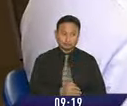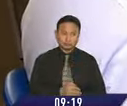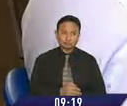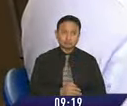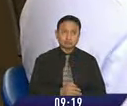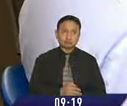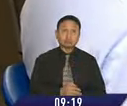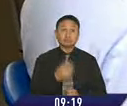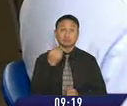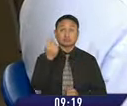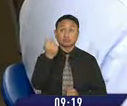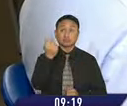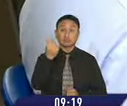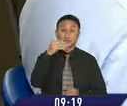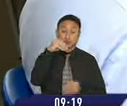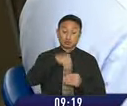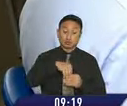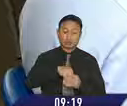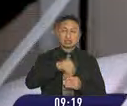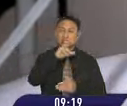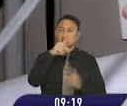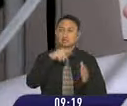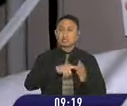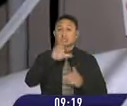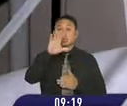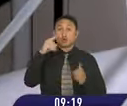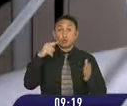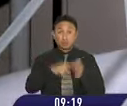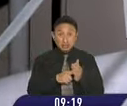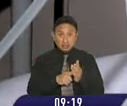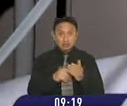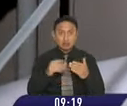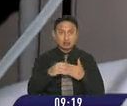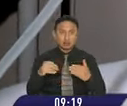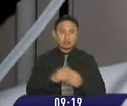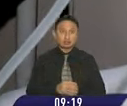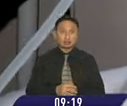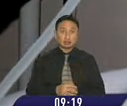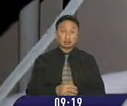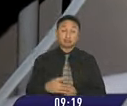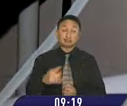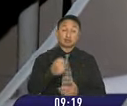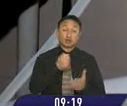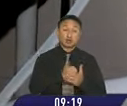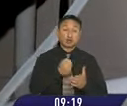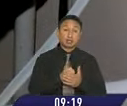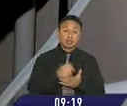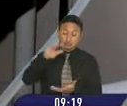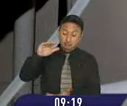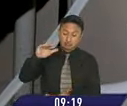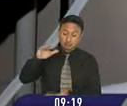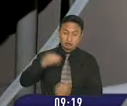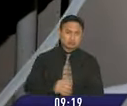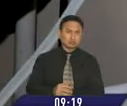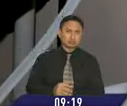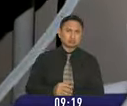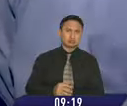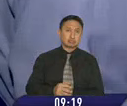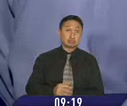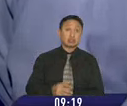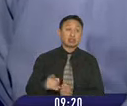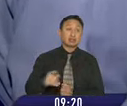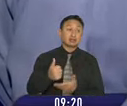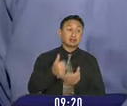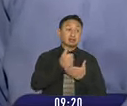un ahorro económico entre $3,000 a $5,000 anuales en el hogar sin comprar fórmulas y también brinda un alivio al medio